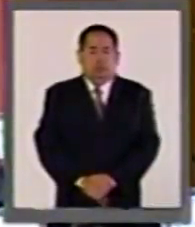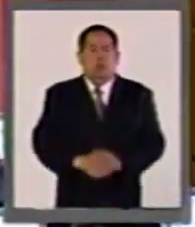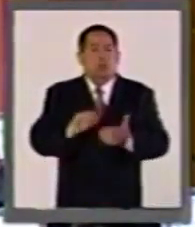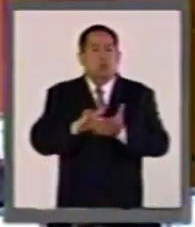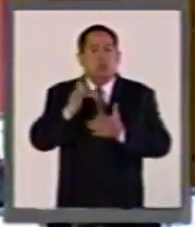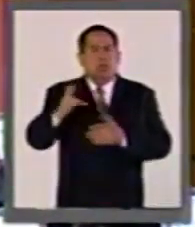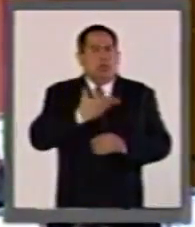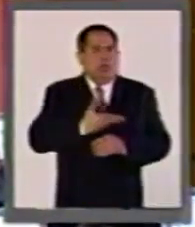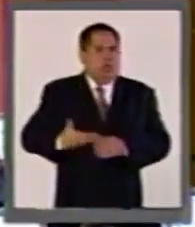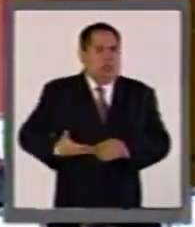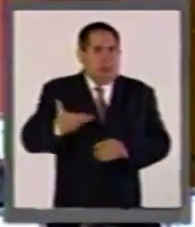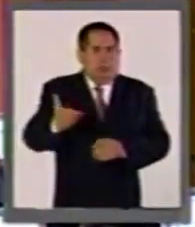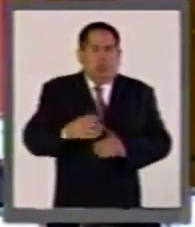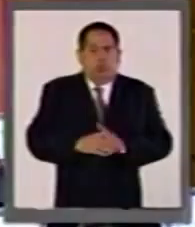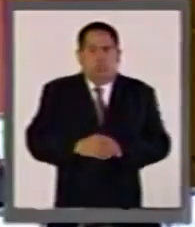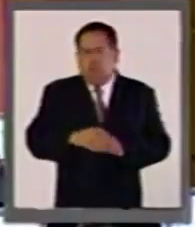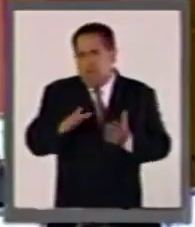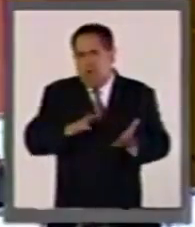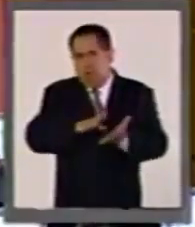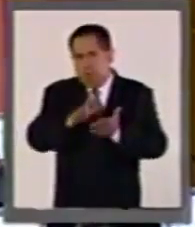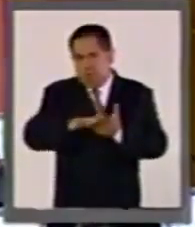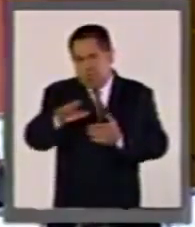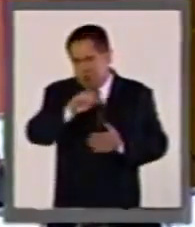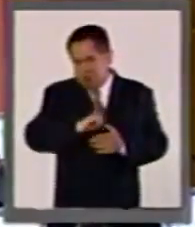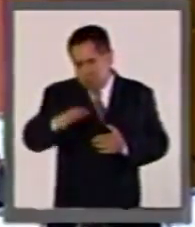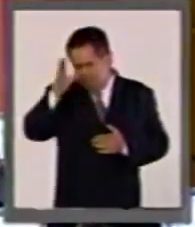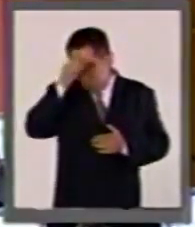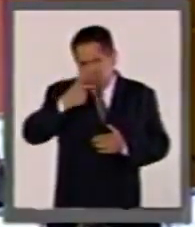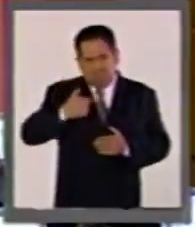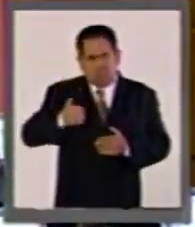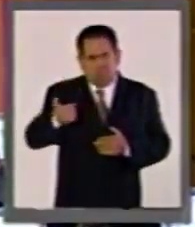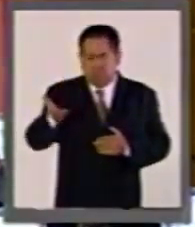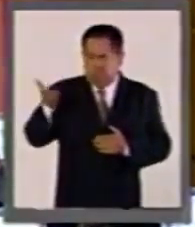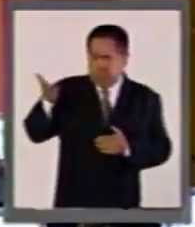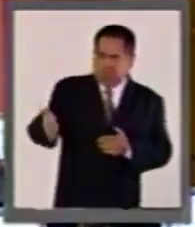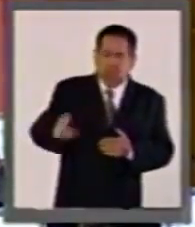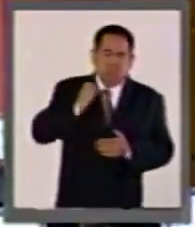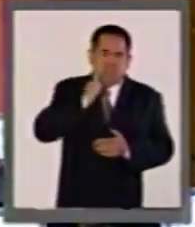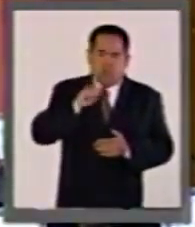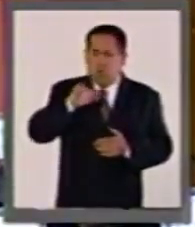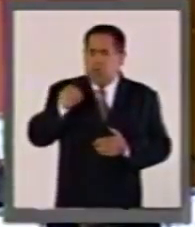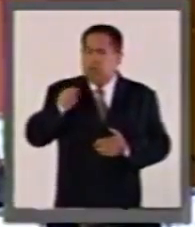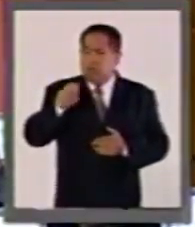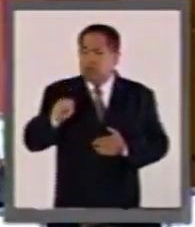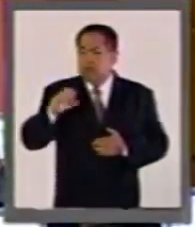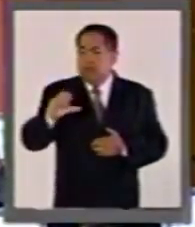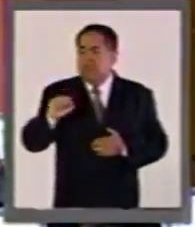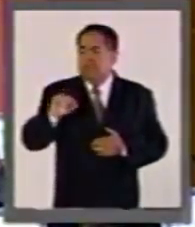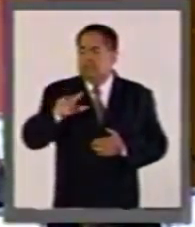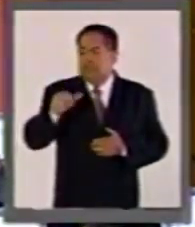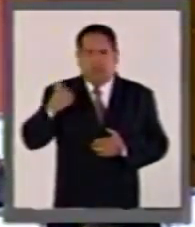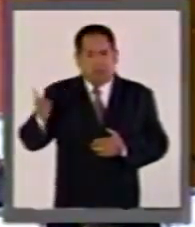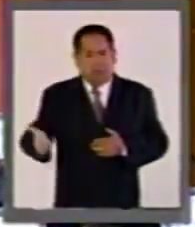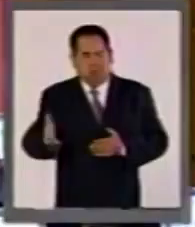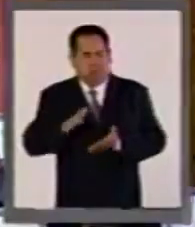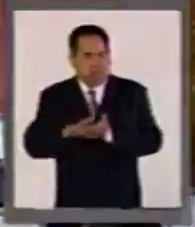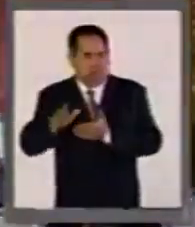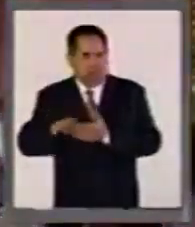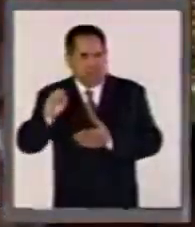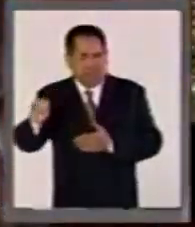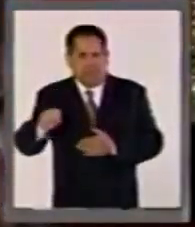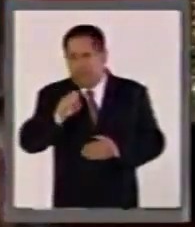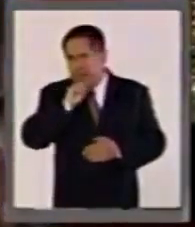Muchas gracias, presidenta. Bueno, pues apoyar el punto de acuerdo que acaba de presentar el senador Jesús Casillas y, por supuesto,